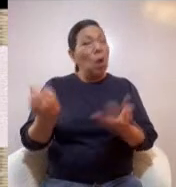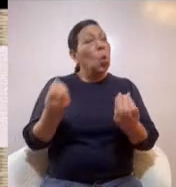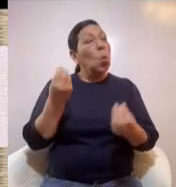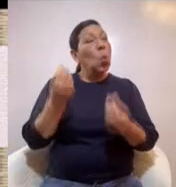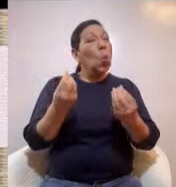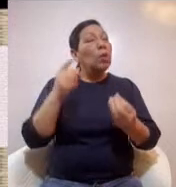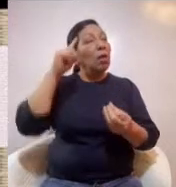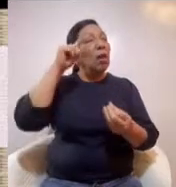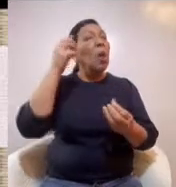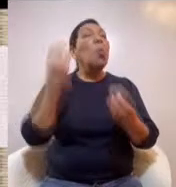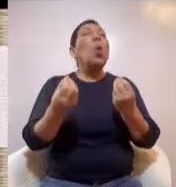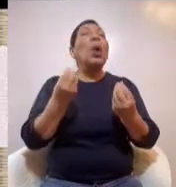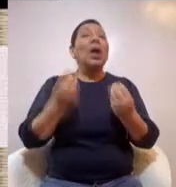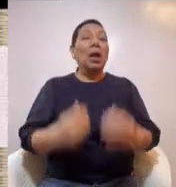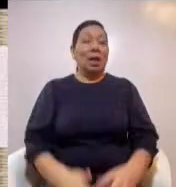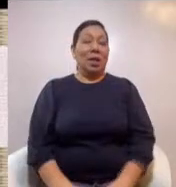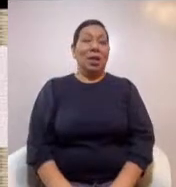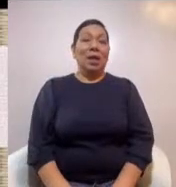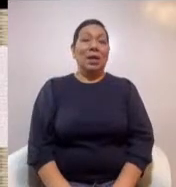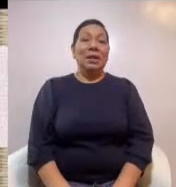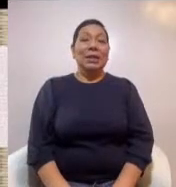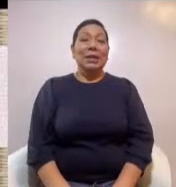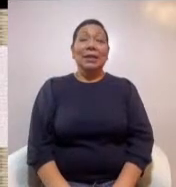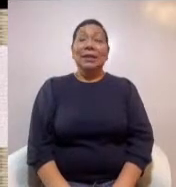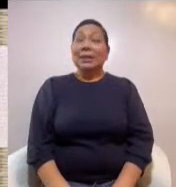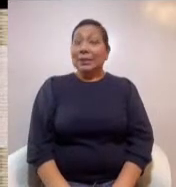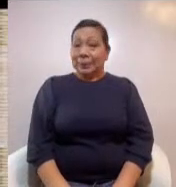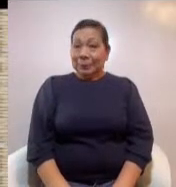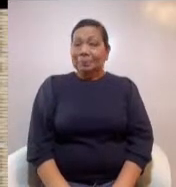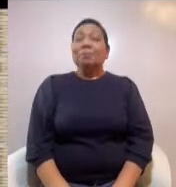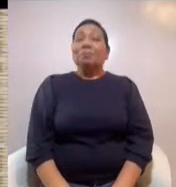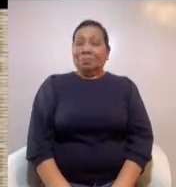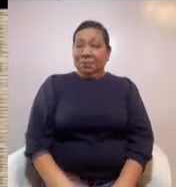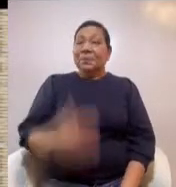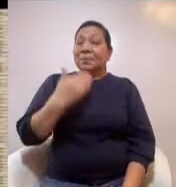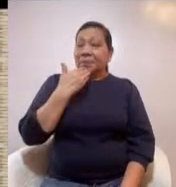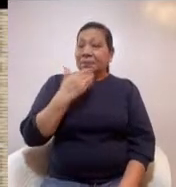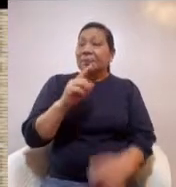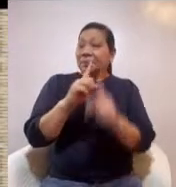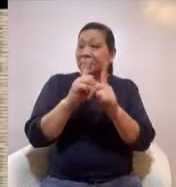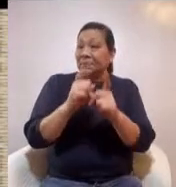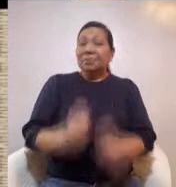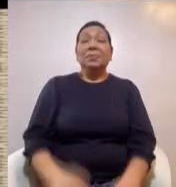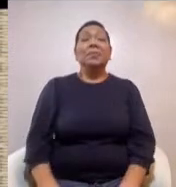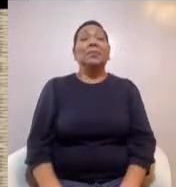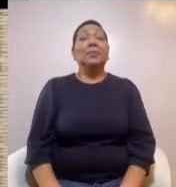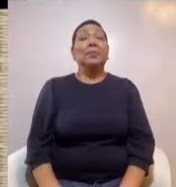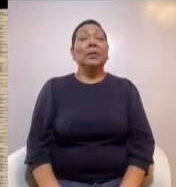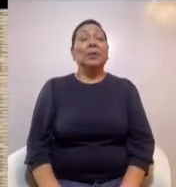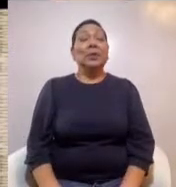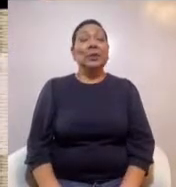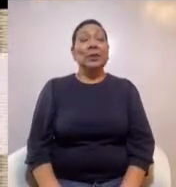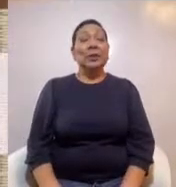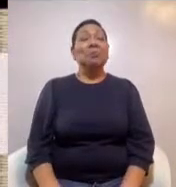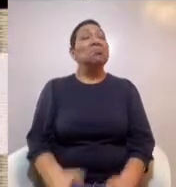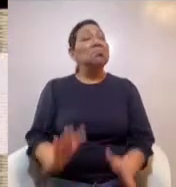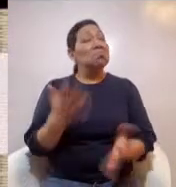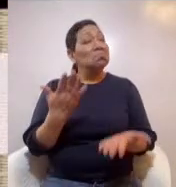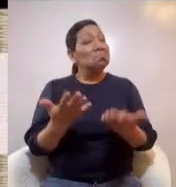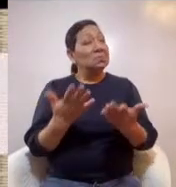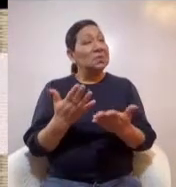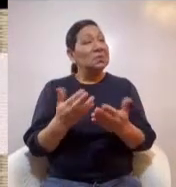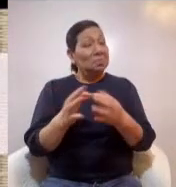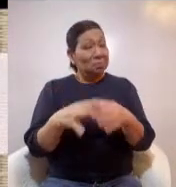el propósito de su creación? Bueno, María Candelaria, muchísimas gracias por la pregunta. Nosotras nos